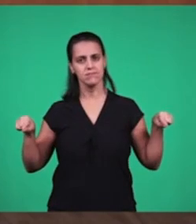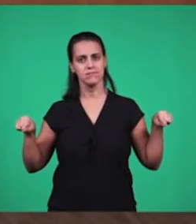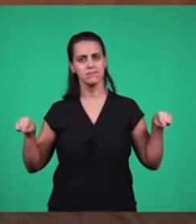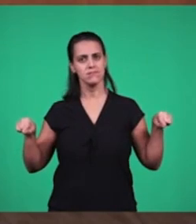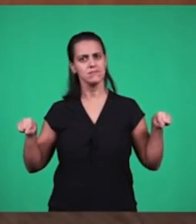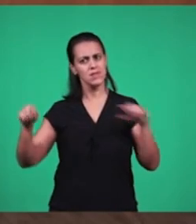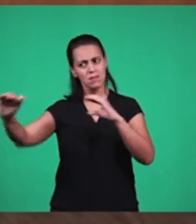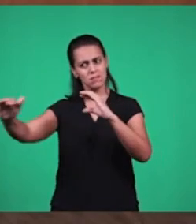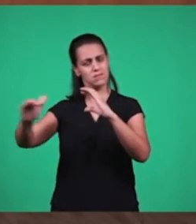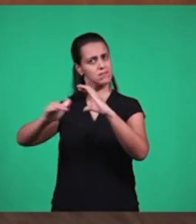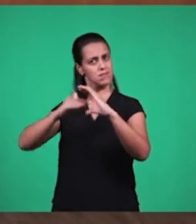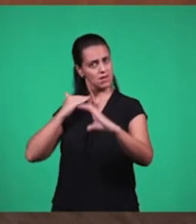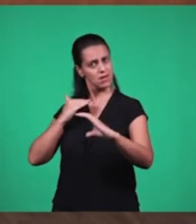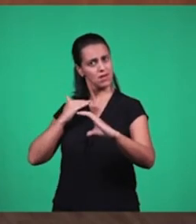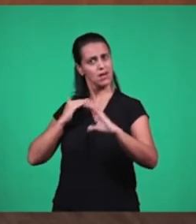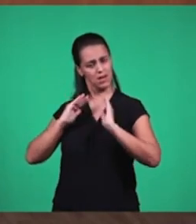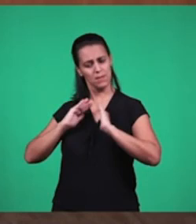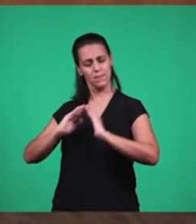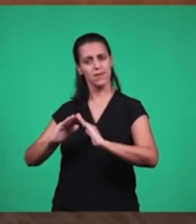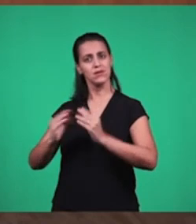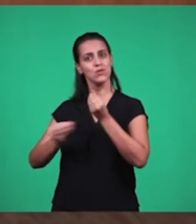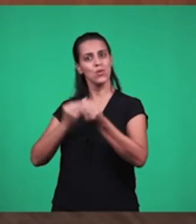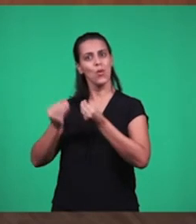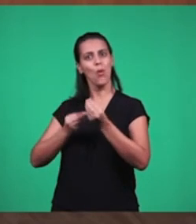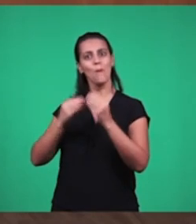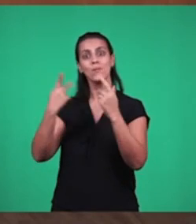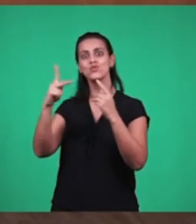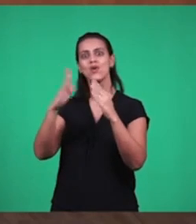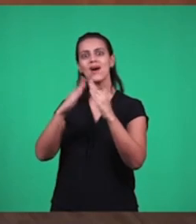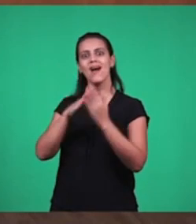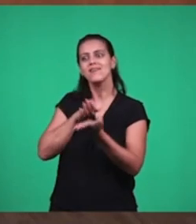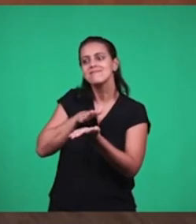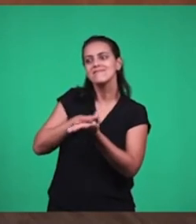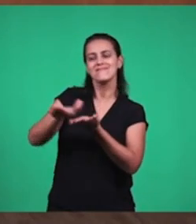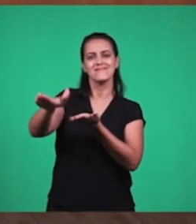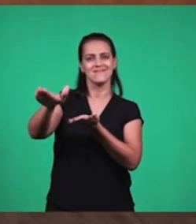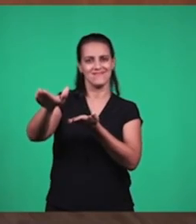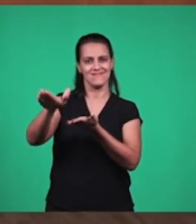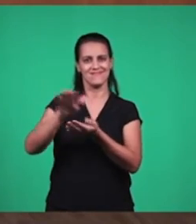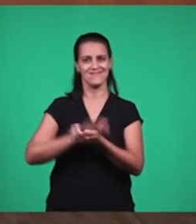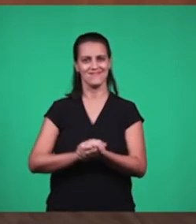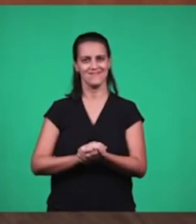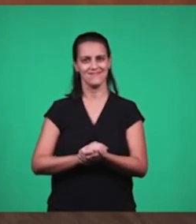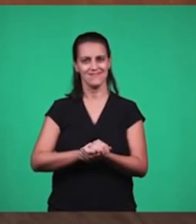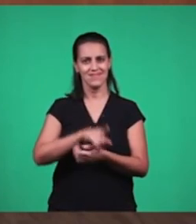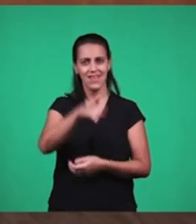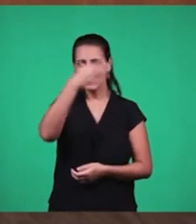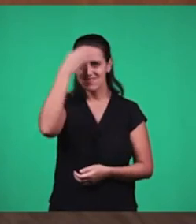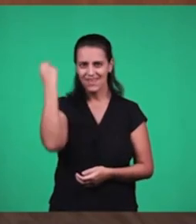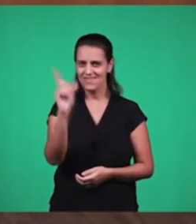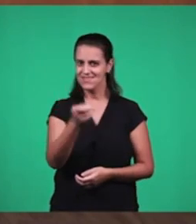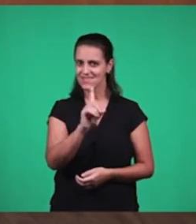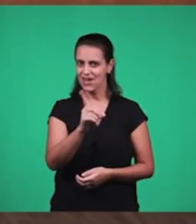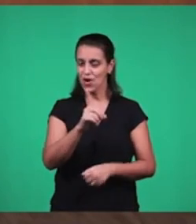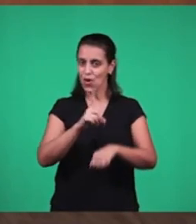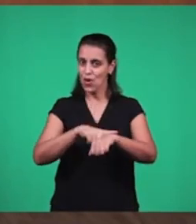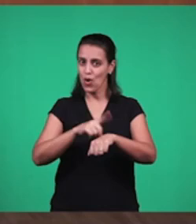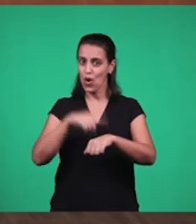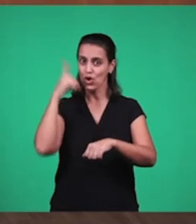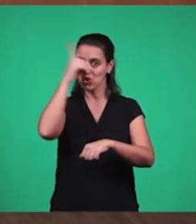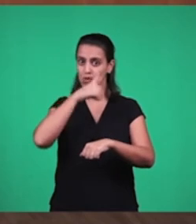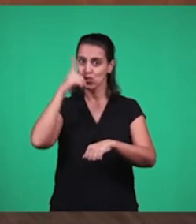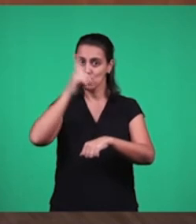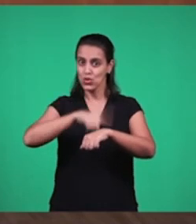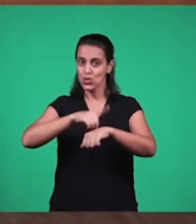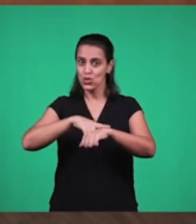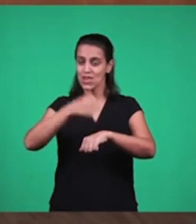pedidos@institutoicm.org.br. Puede entrar en contacto y sepa cómo recibirlo en su casa. Y no olvide, este domingo a las 10